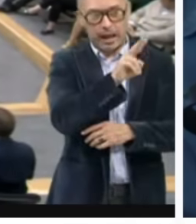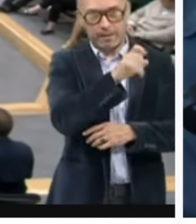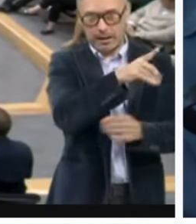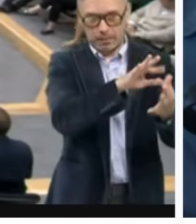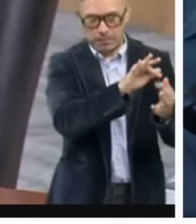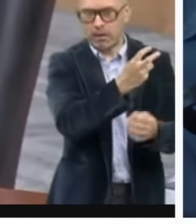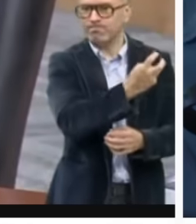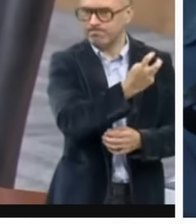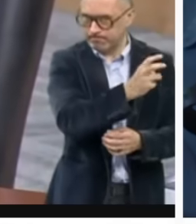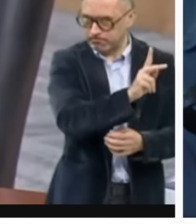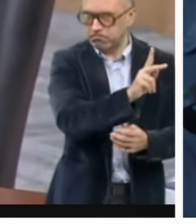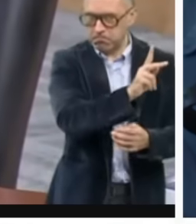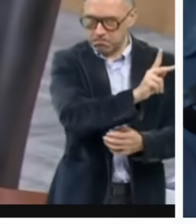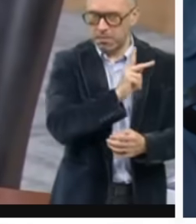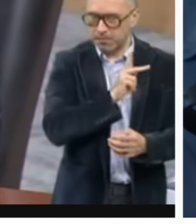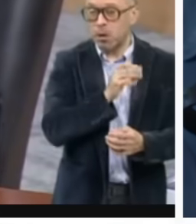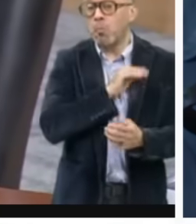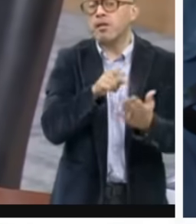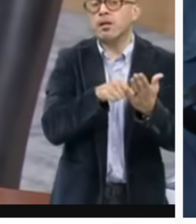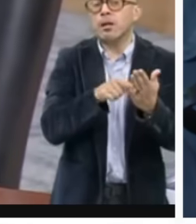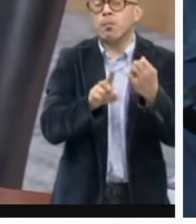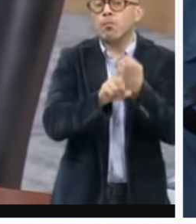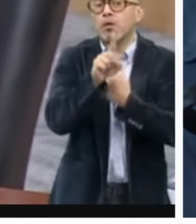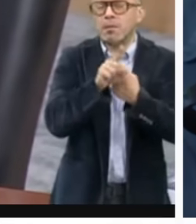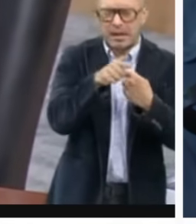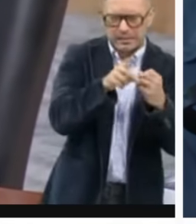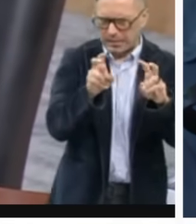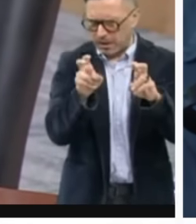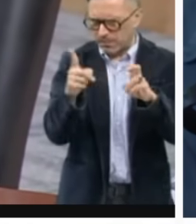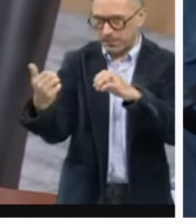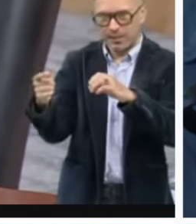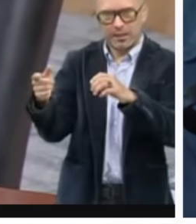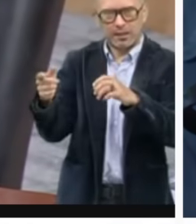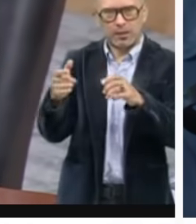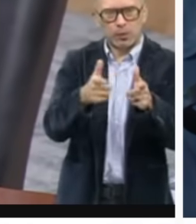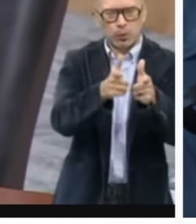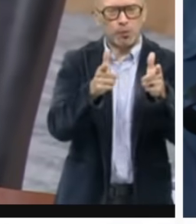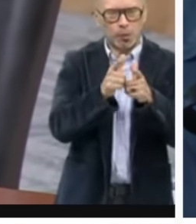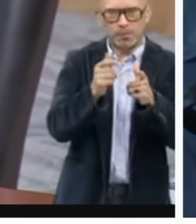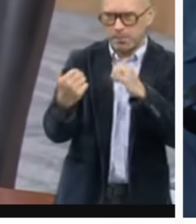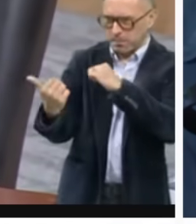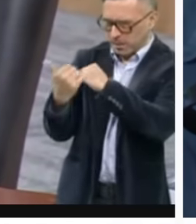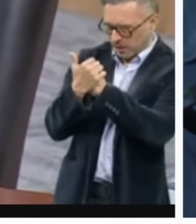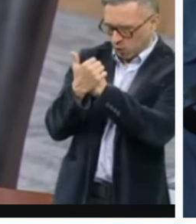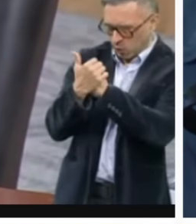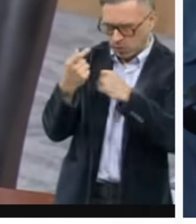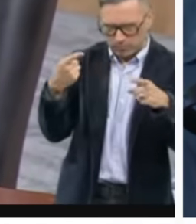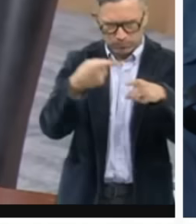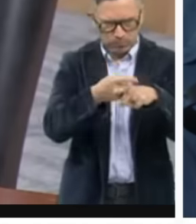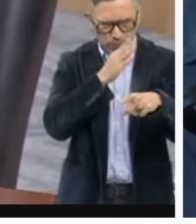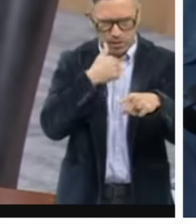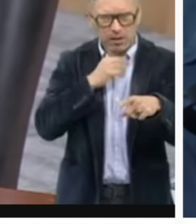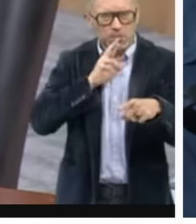salida adecuada para resolver el problema de incongruencia que tenemos sobre la petición que hace el partido y la respuesta que estamos dando. Solamente creo que tendremos que ponerla no solo